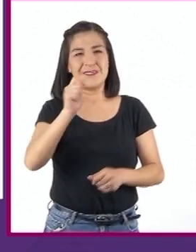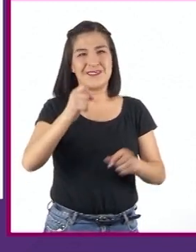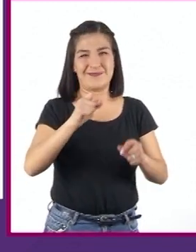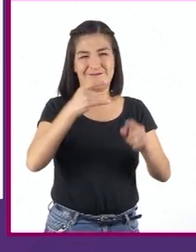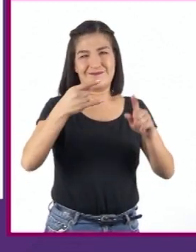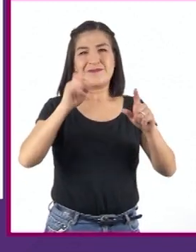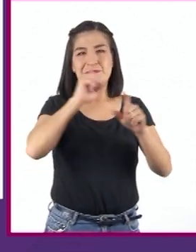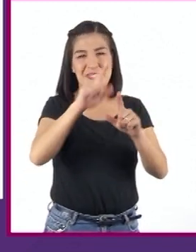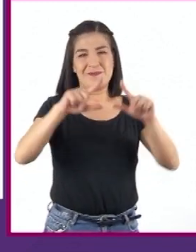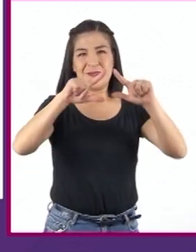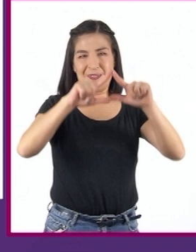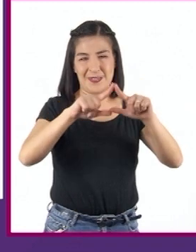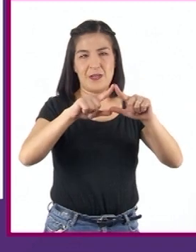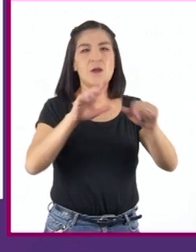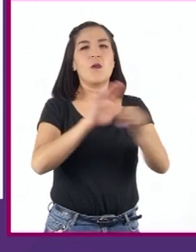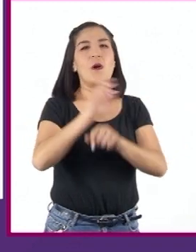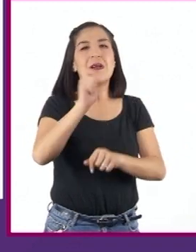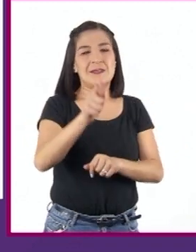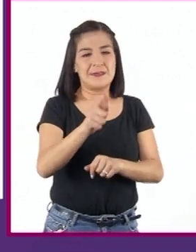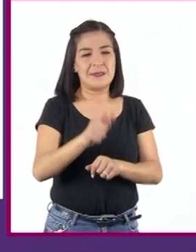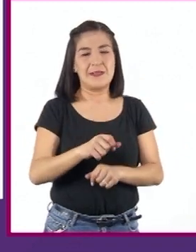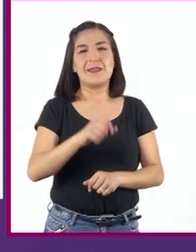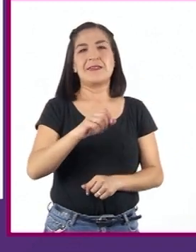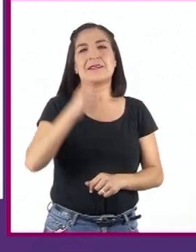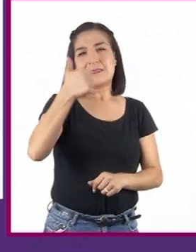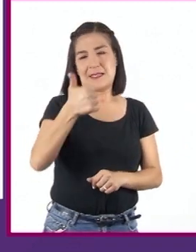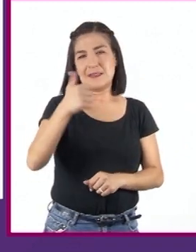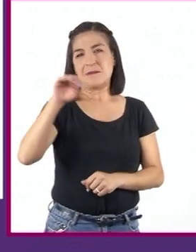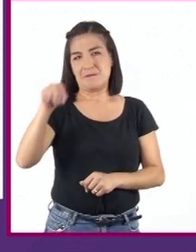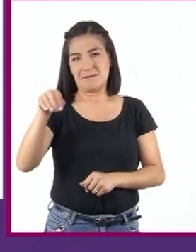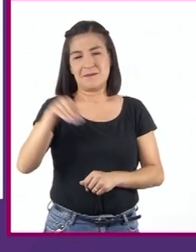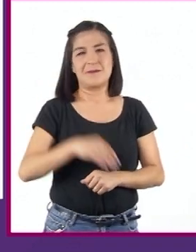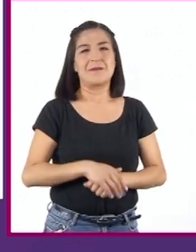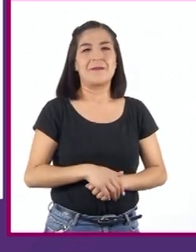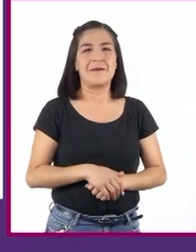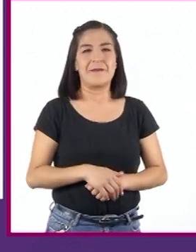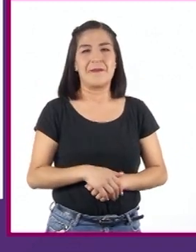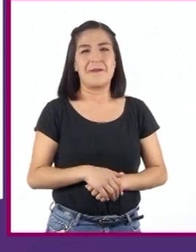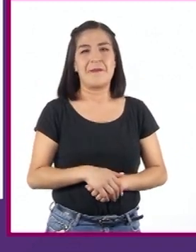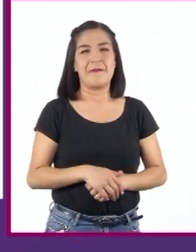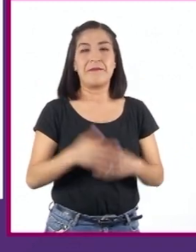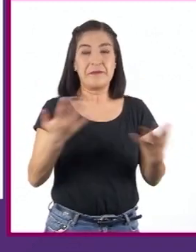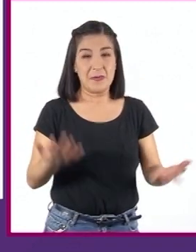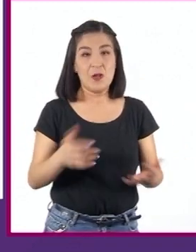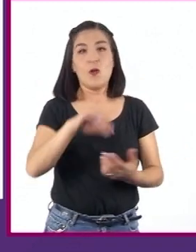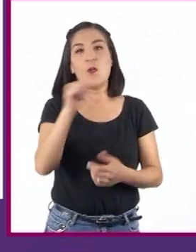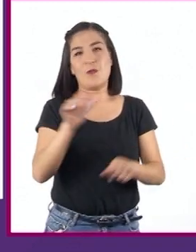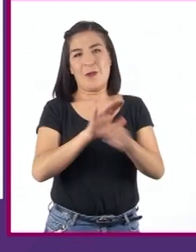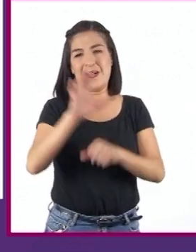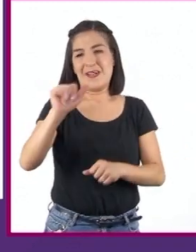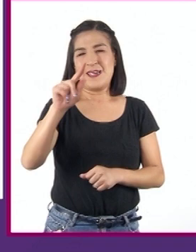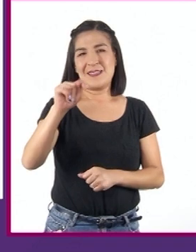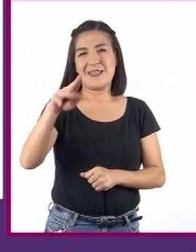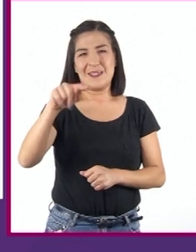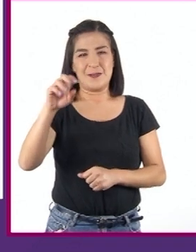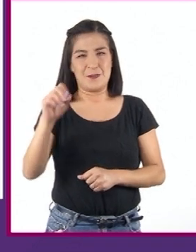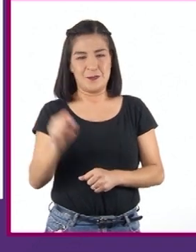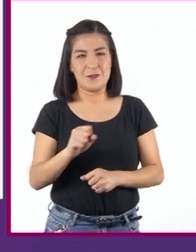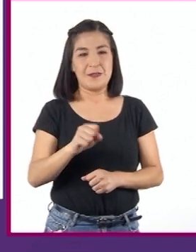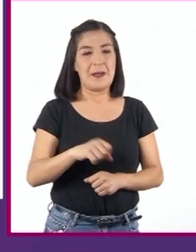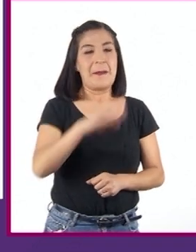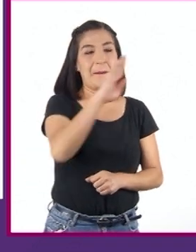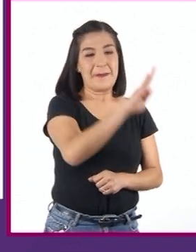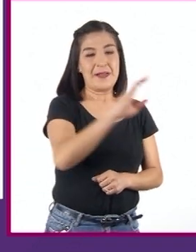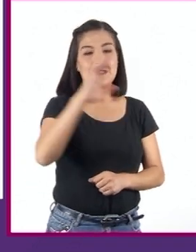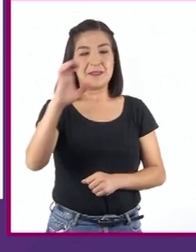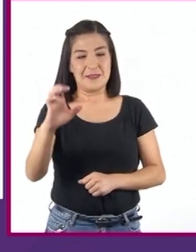BD, que mide 6 metros, mientras que sus catetos BC